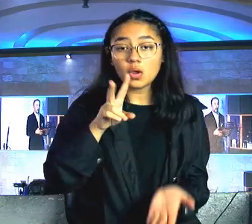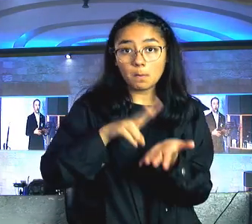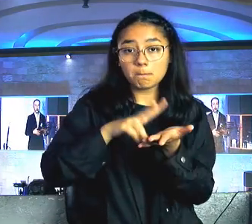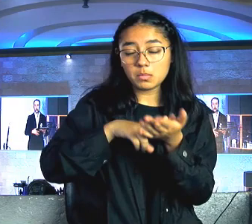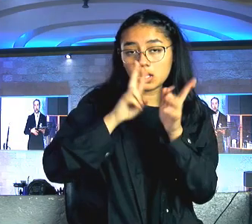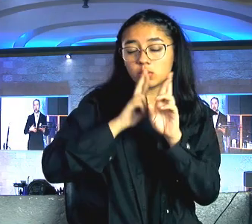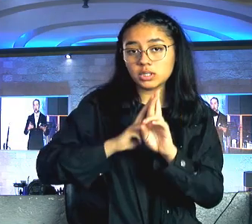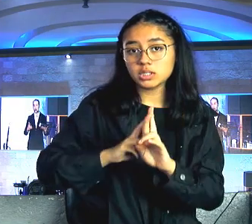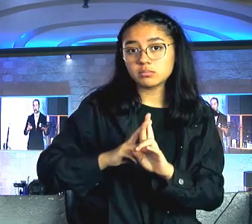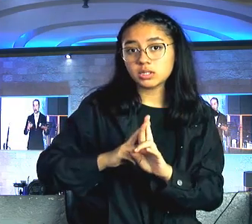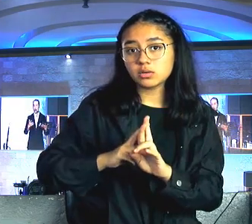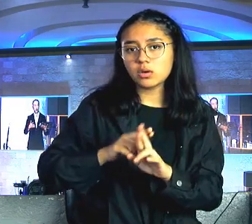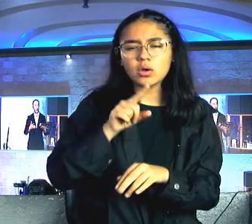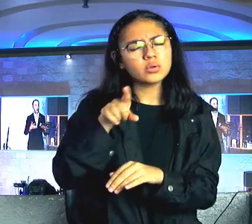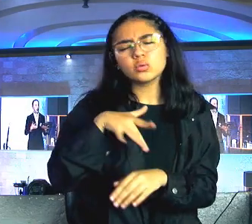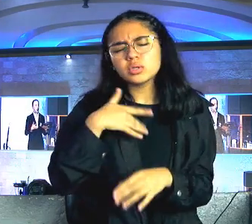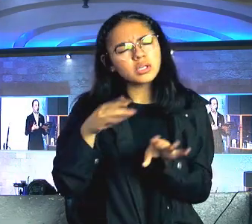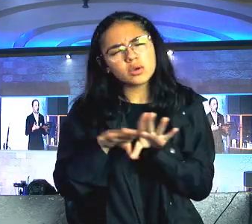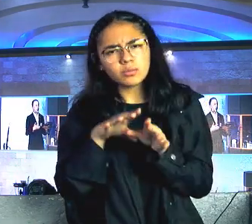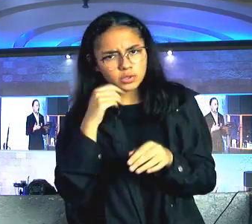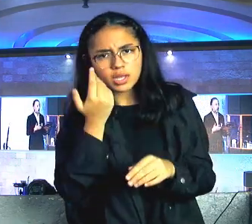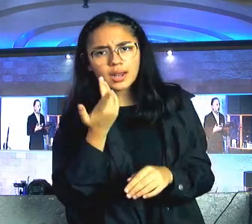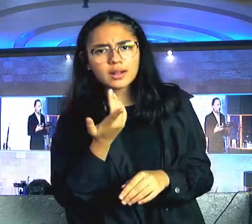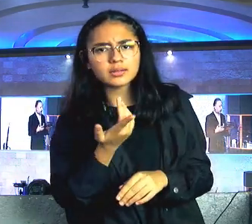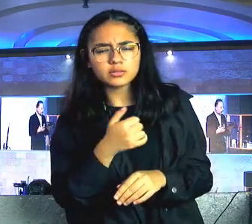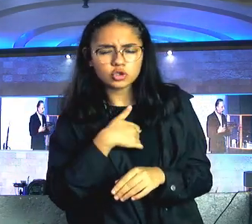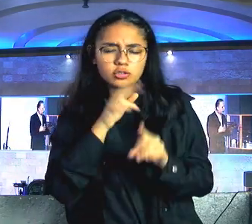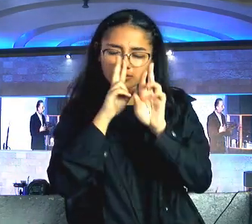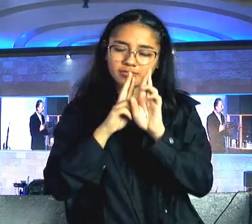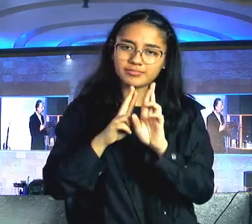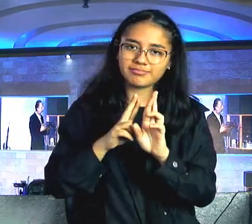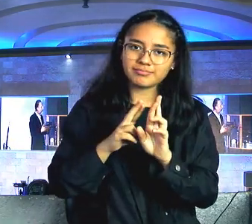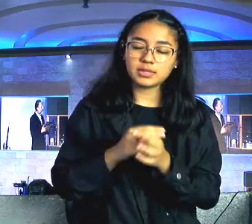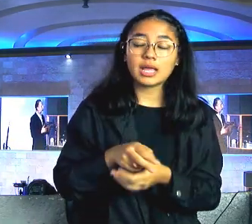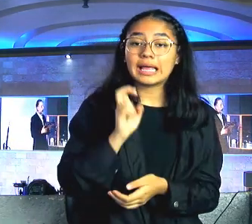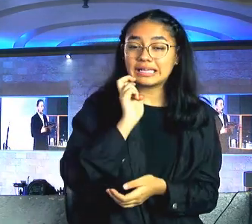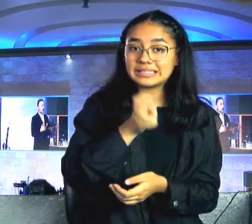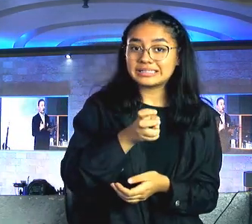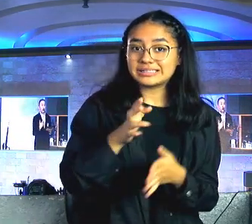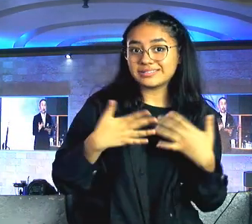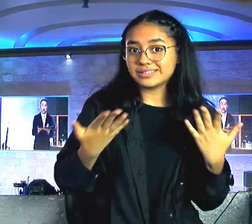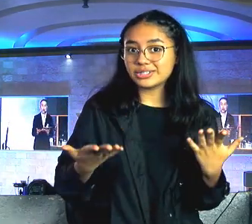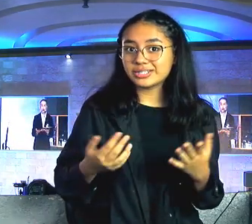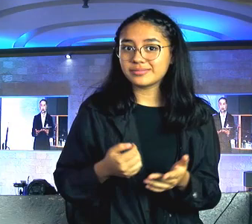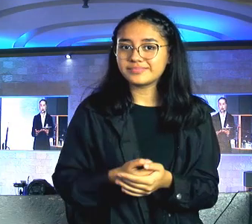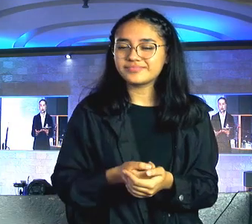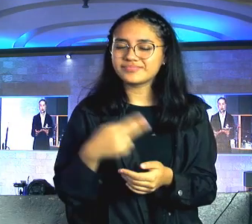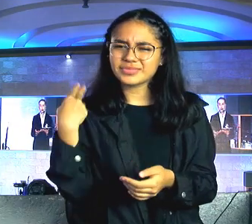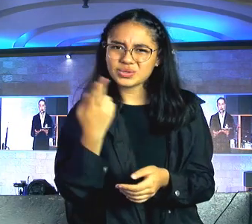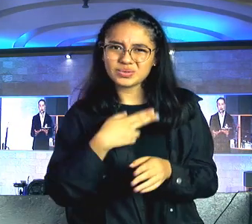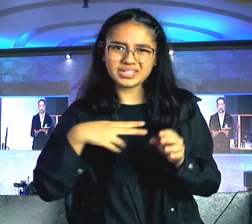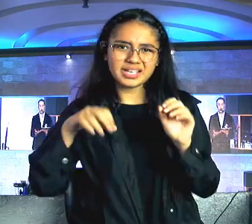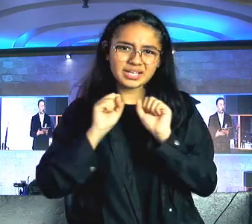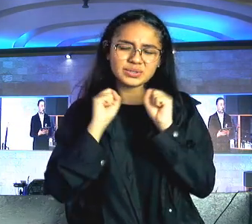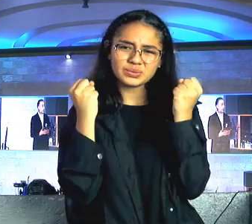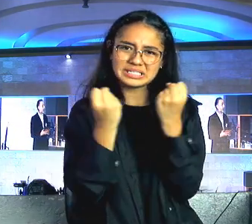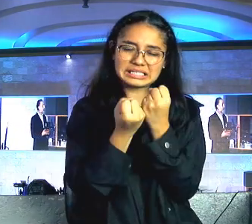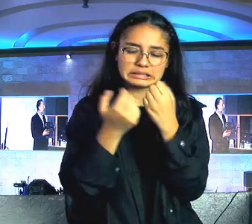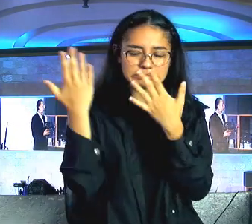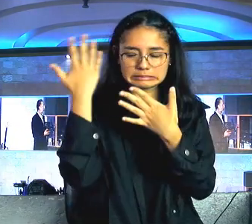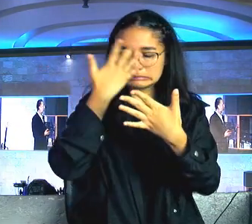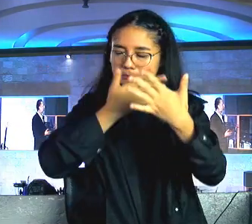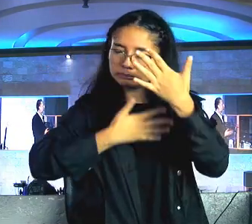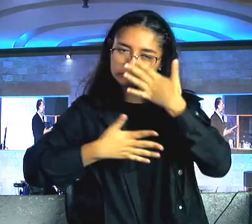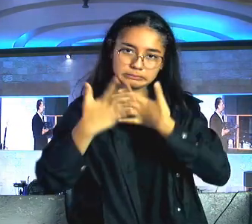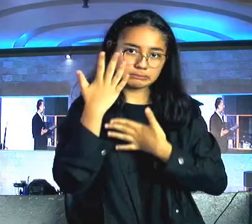respeto, siéntete lo que sea. Y entonces estamos creciendo en una sociedad confundida, donde se perdió